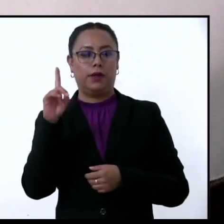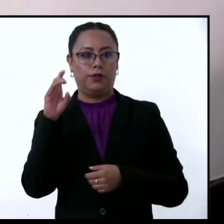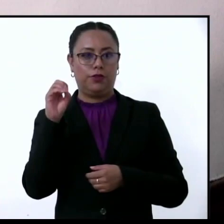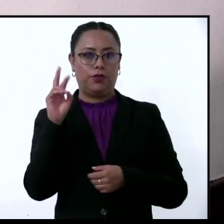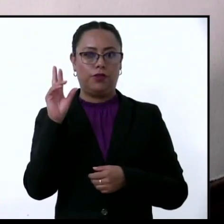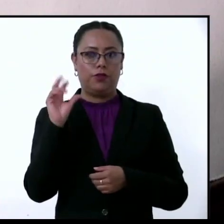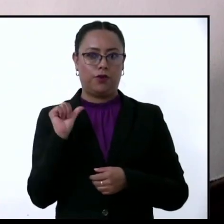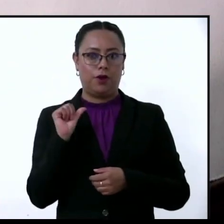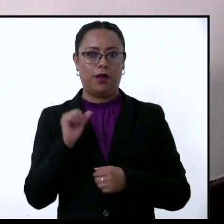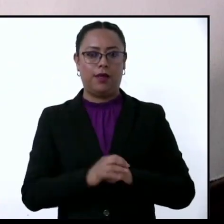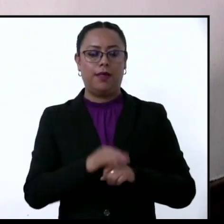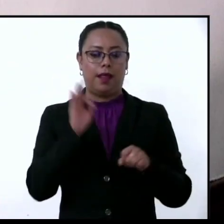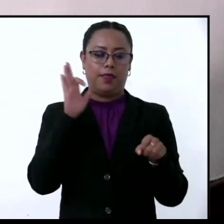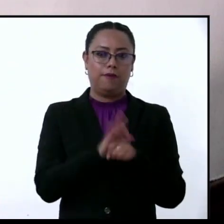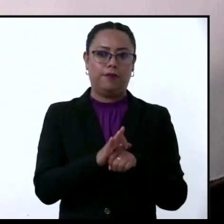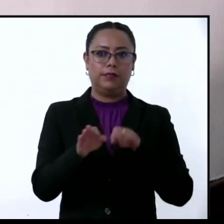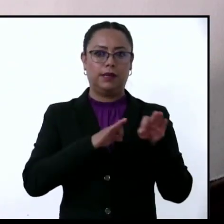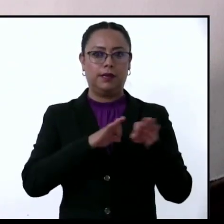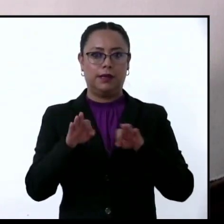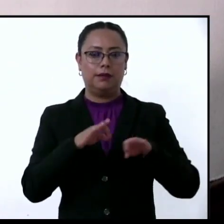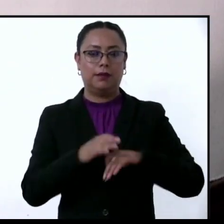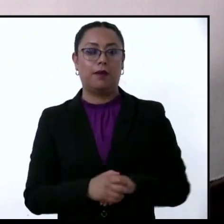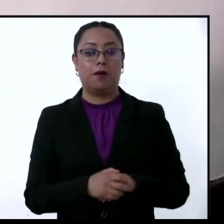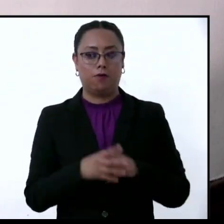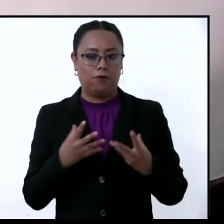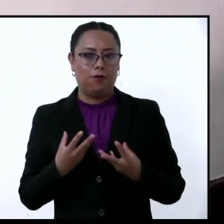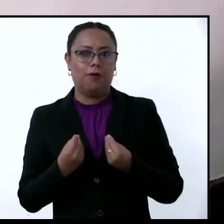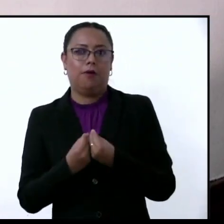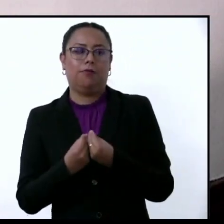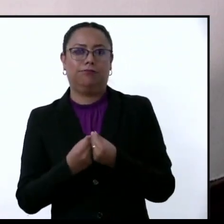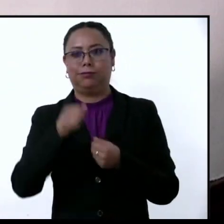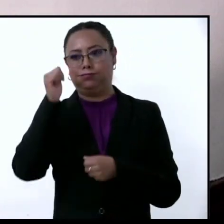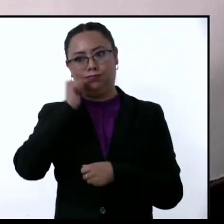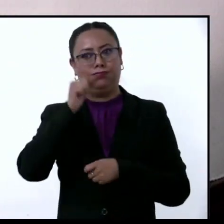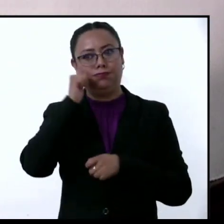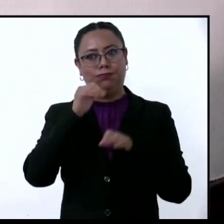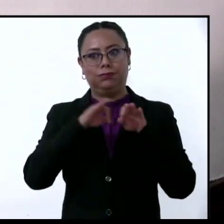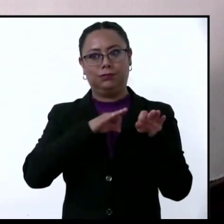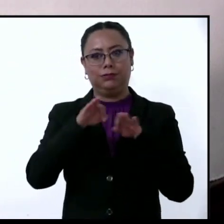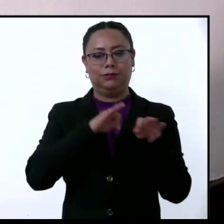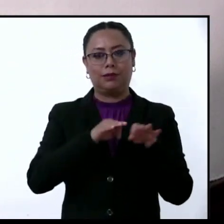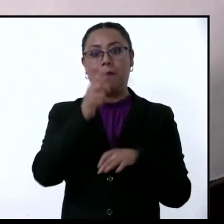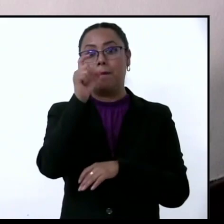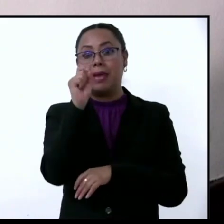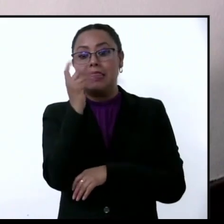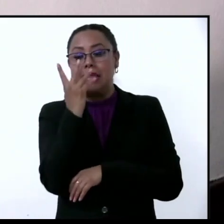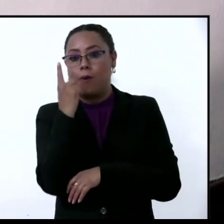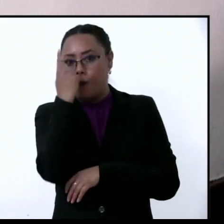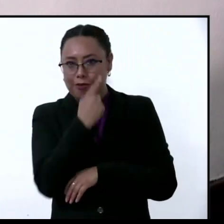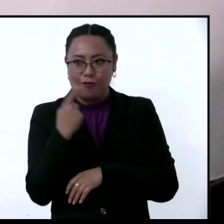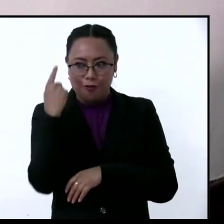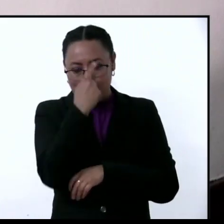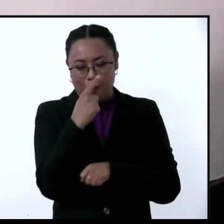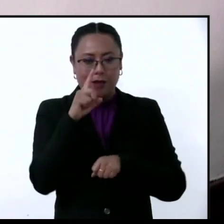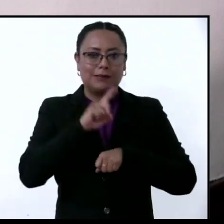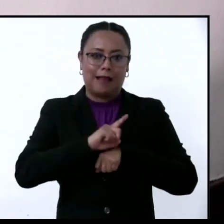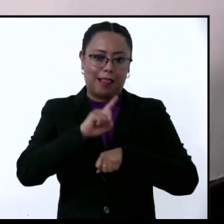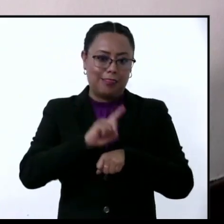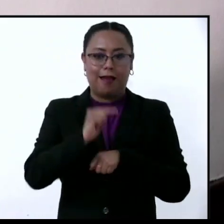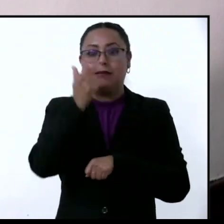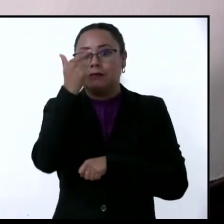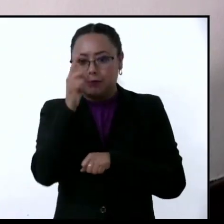usted, es 24/7, se trabaja siempre y pues siempre hay el mandato